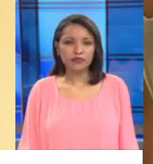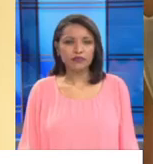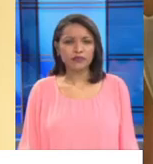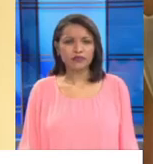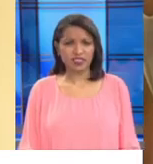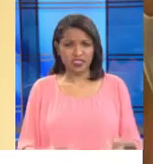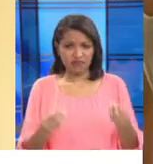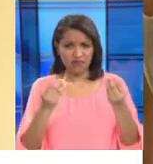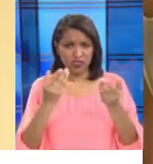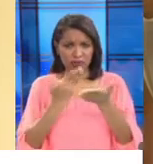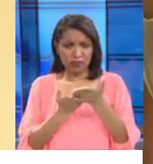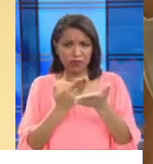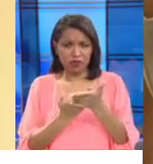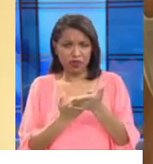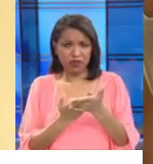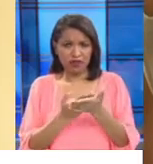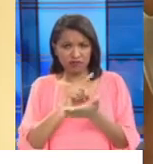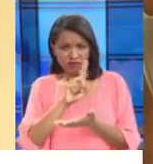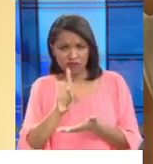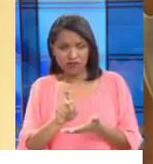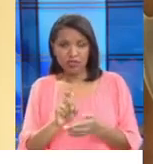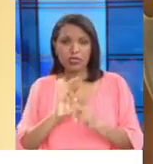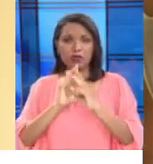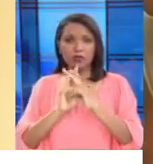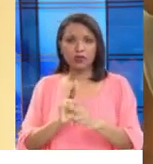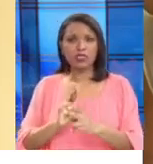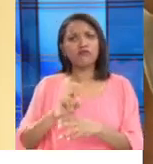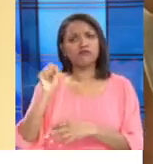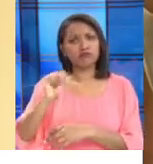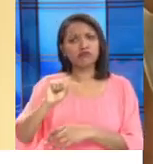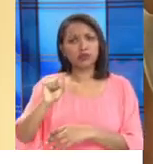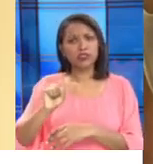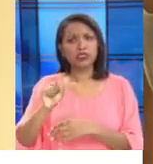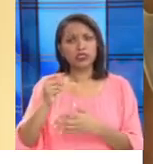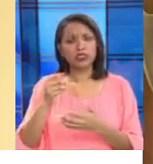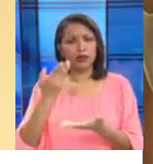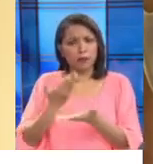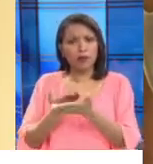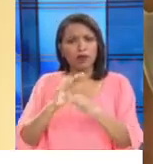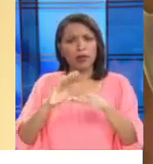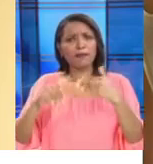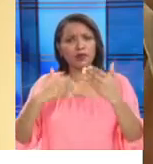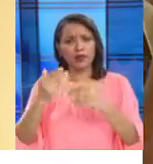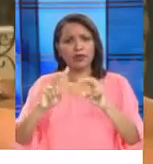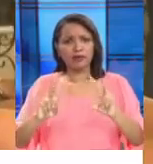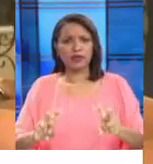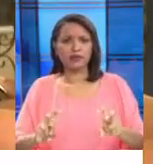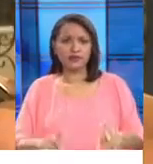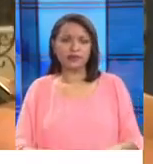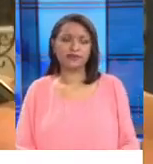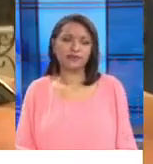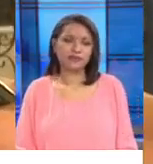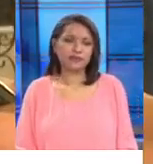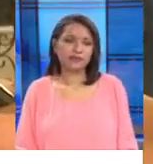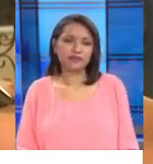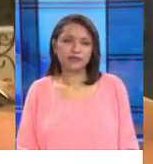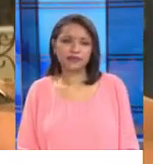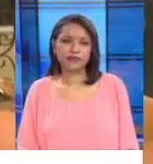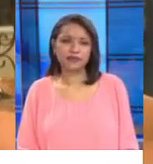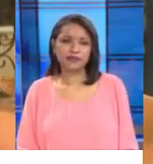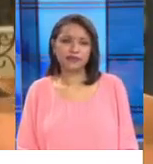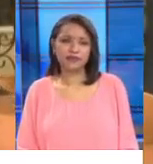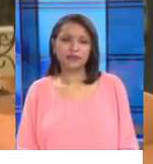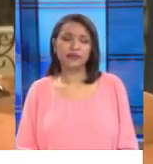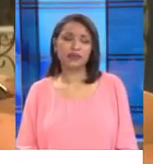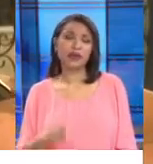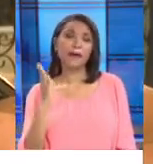la formulación por este delito? Como ya se ha solicitado, pues en su momento pues será evaluado por el juez de garantía. Es saber pues